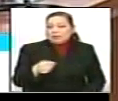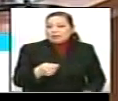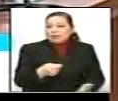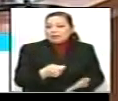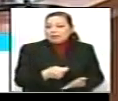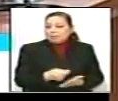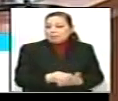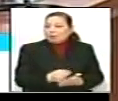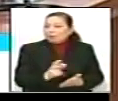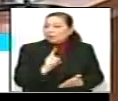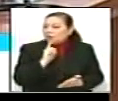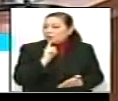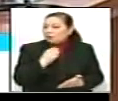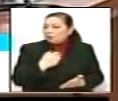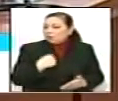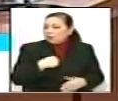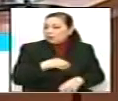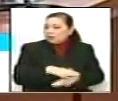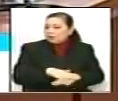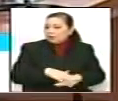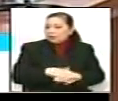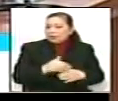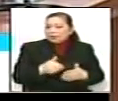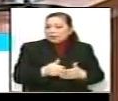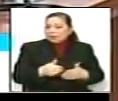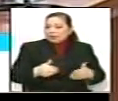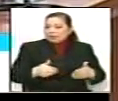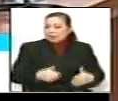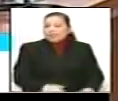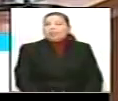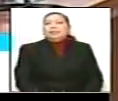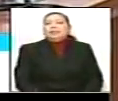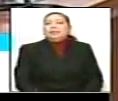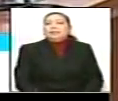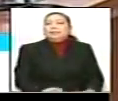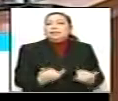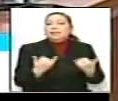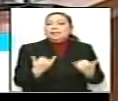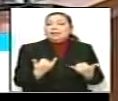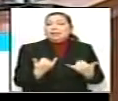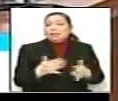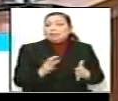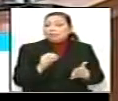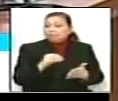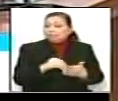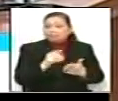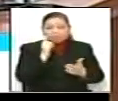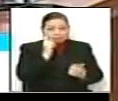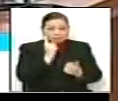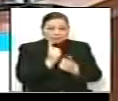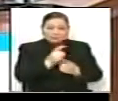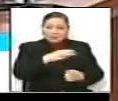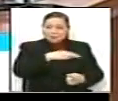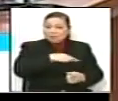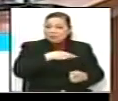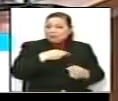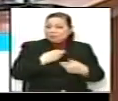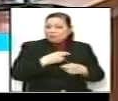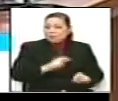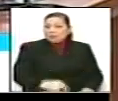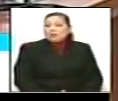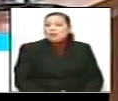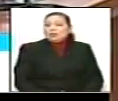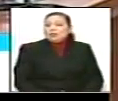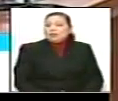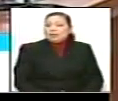pago. No es nuestra gestión, es la gestión anterior. Y de ese hecho, ya se ha puesto en conocimiento del Ministerio Público para que, en